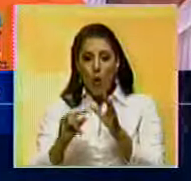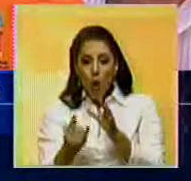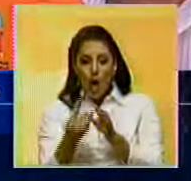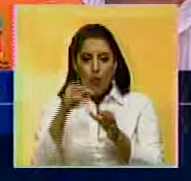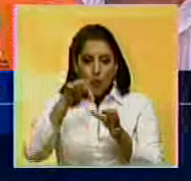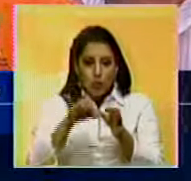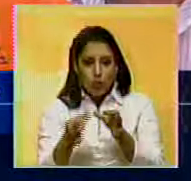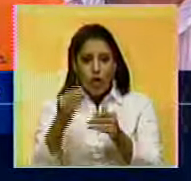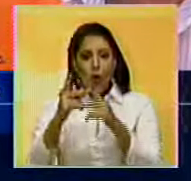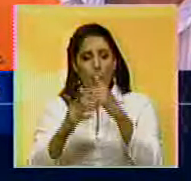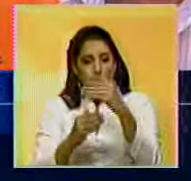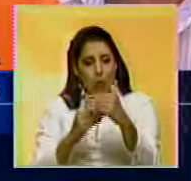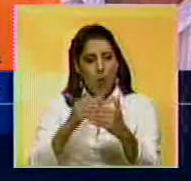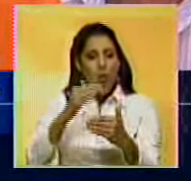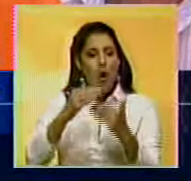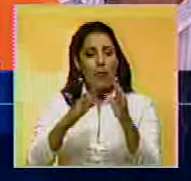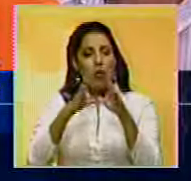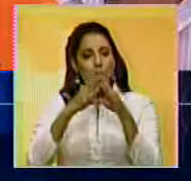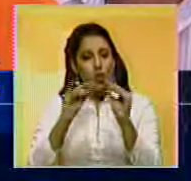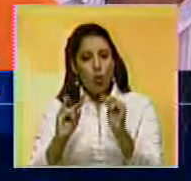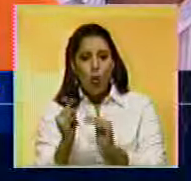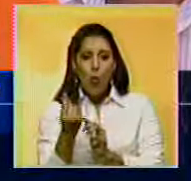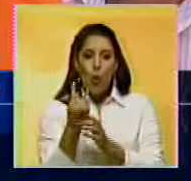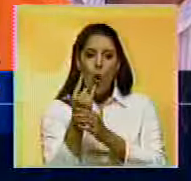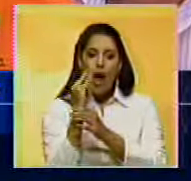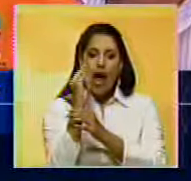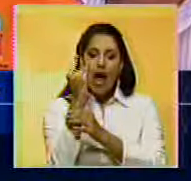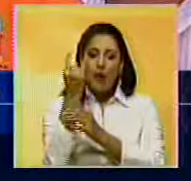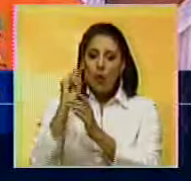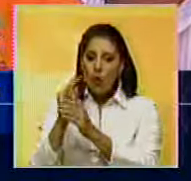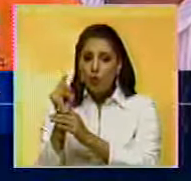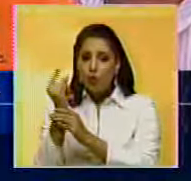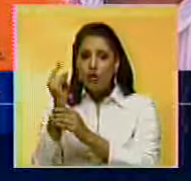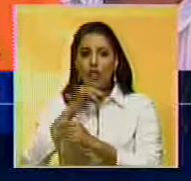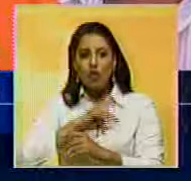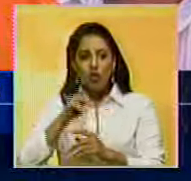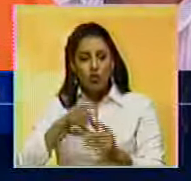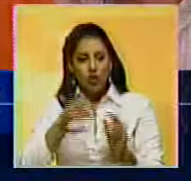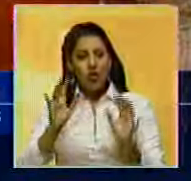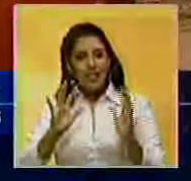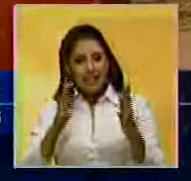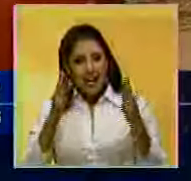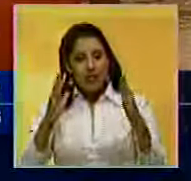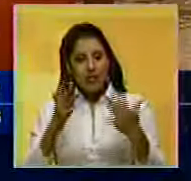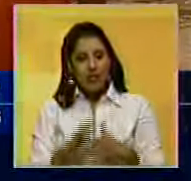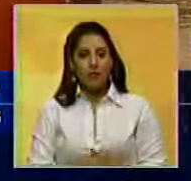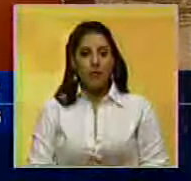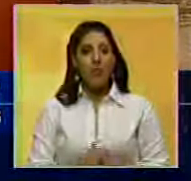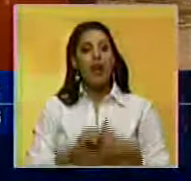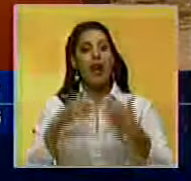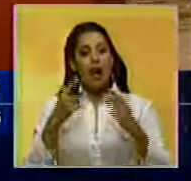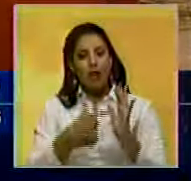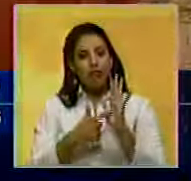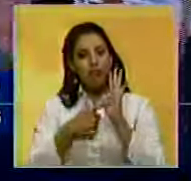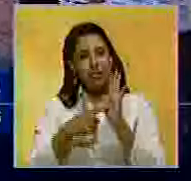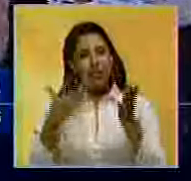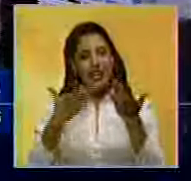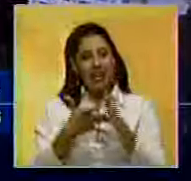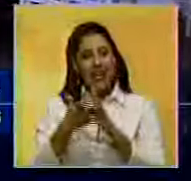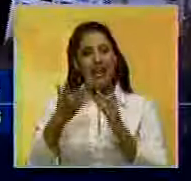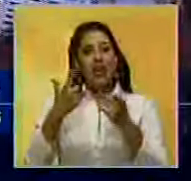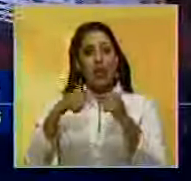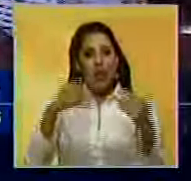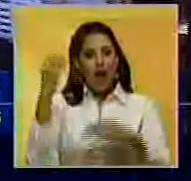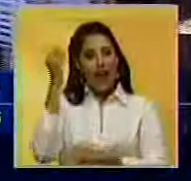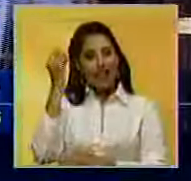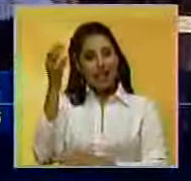trasplantando progresivamente todos los árboles que íbamos recuperando. Estas declaraciones se las emitieron